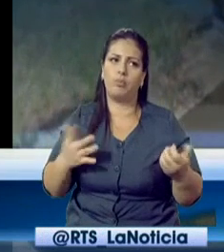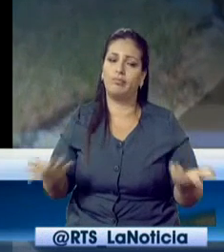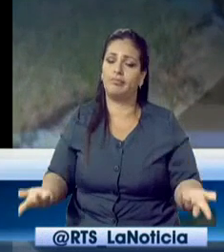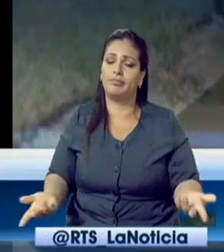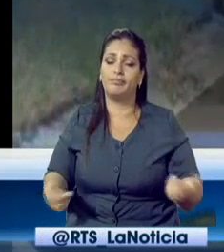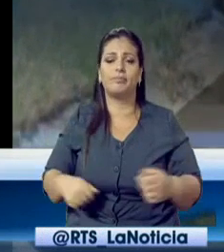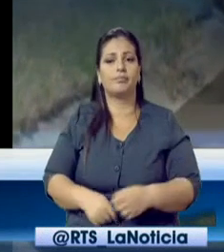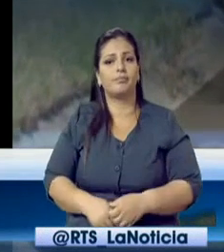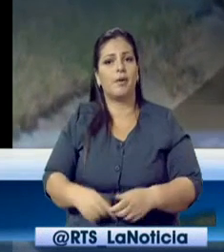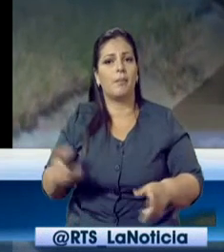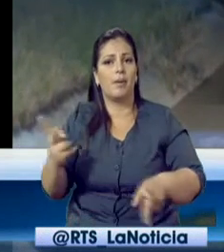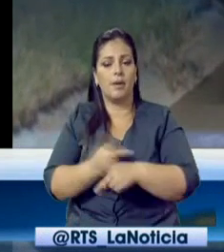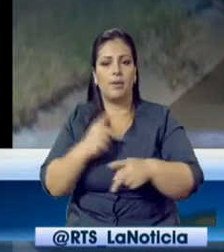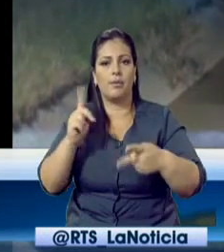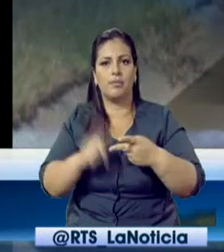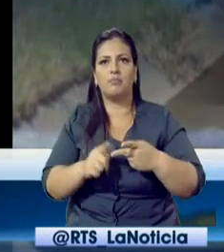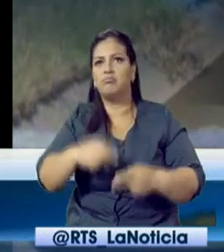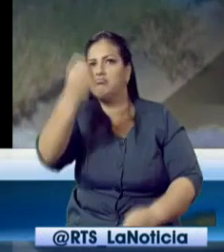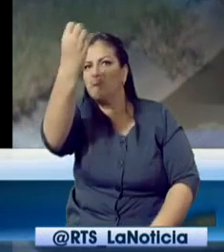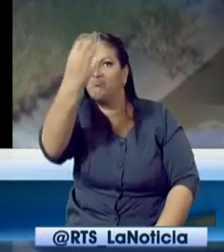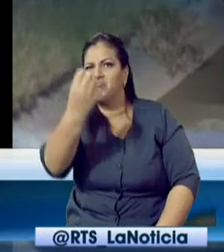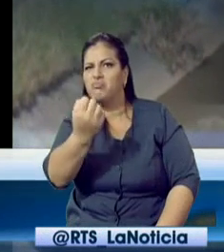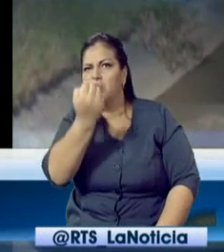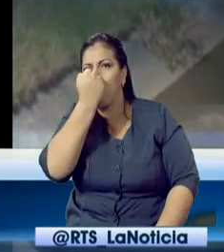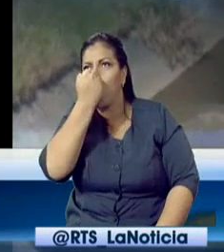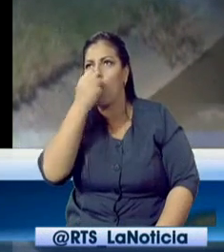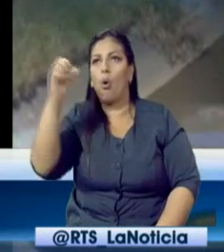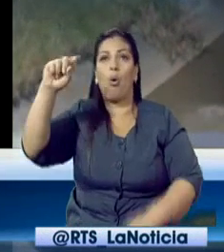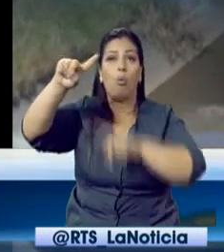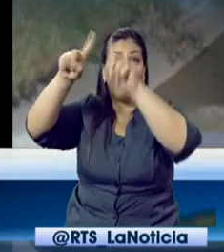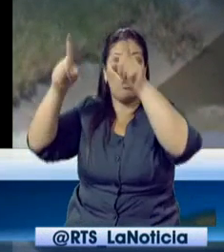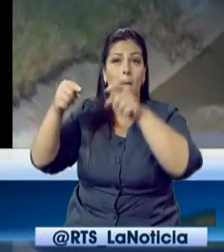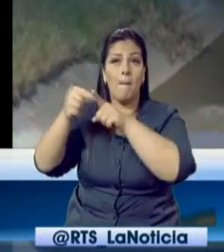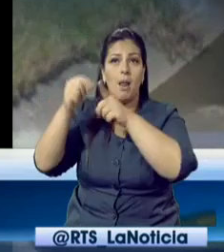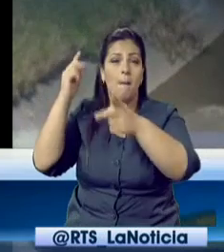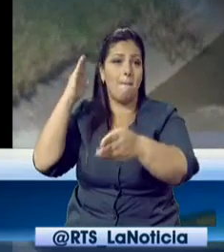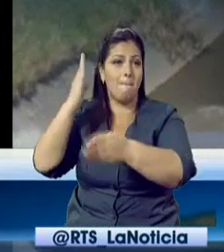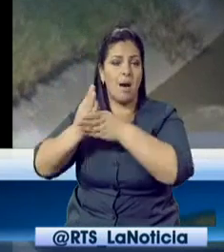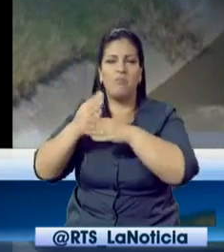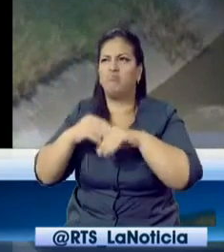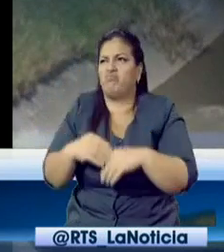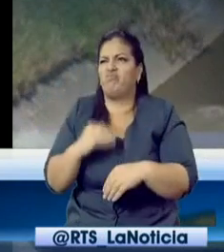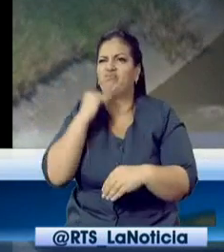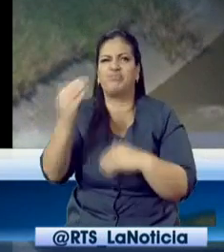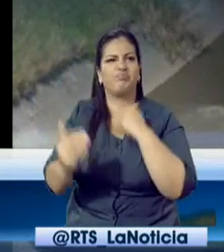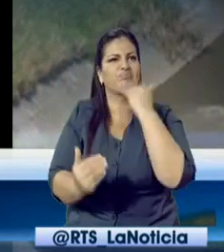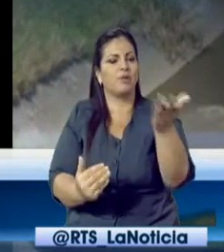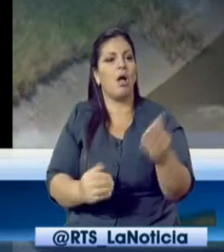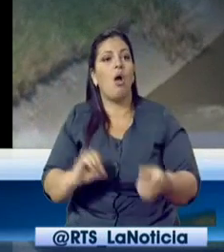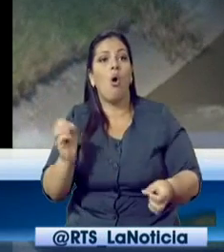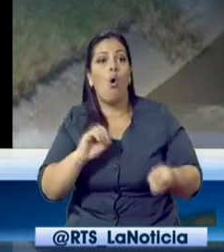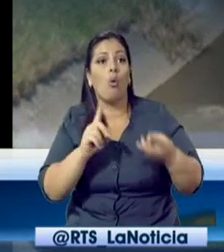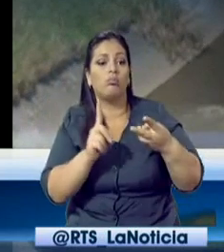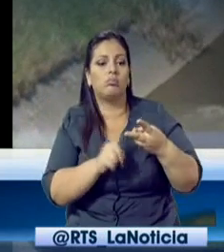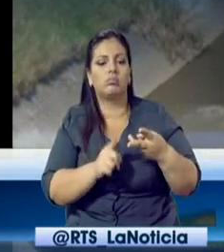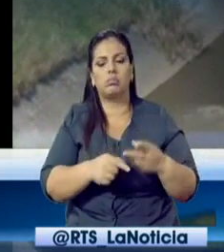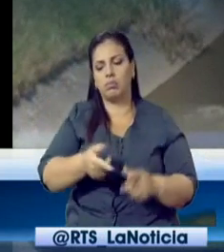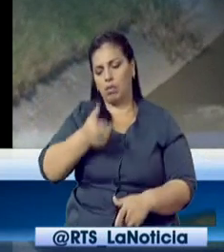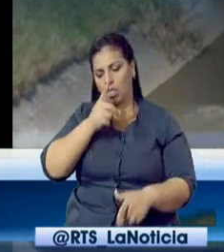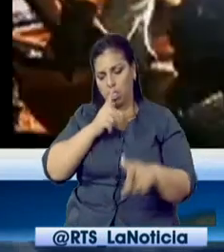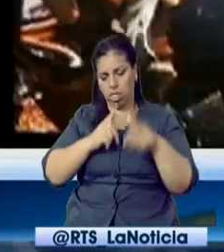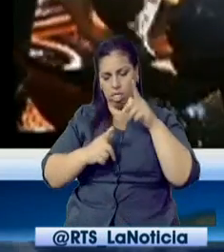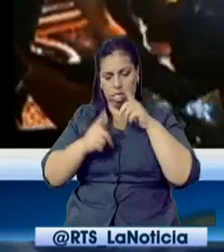señales reglamentarias. La tercera, conducir un vehículo bajo efectos del alcohol. Y la cuarta, no mantener la distancia